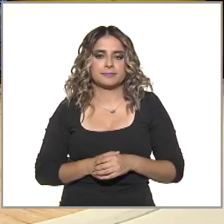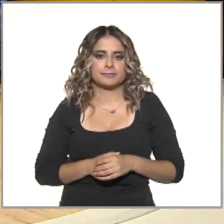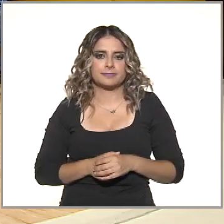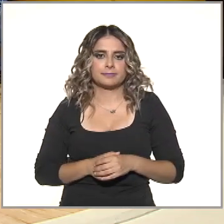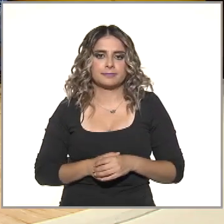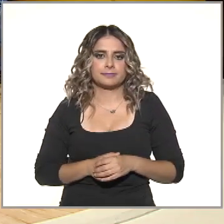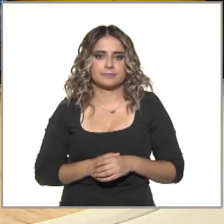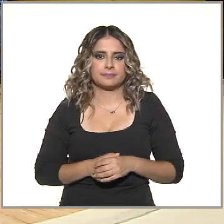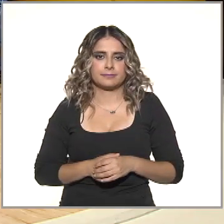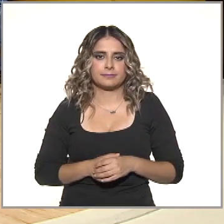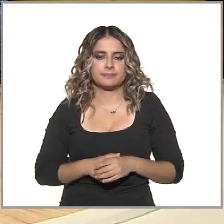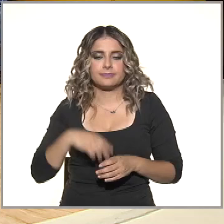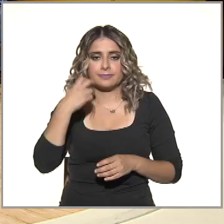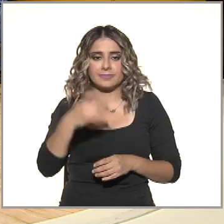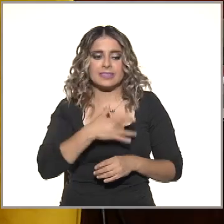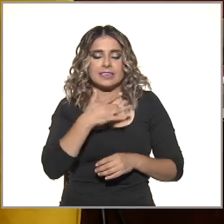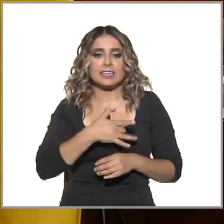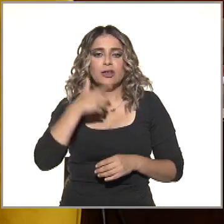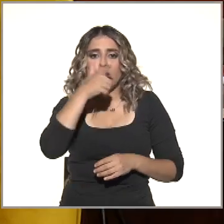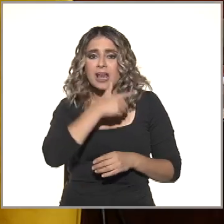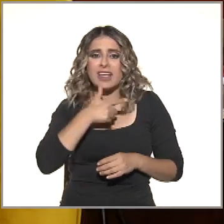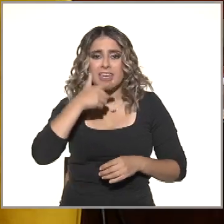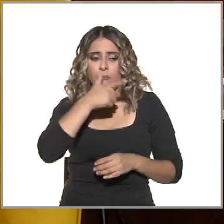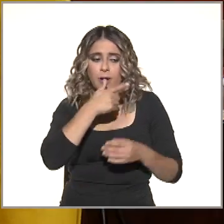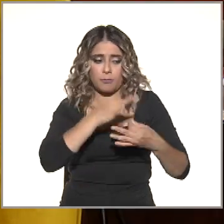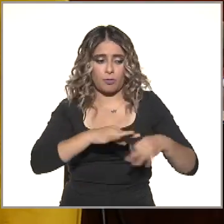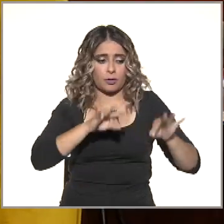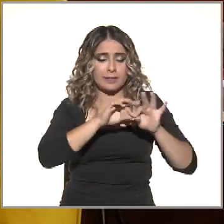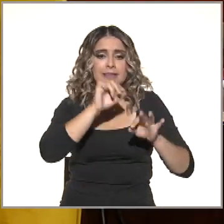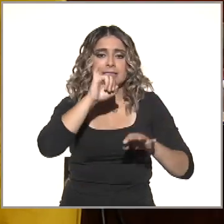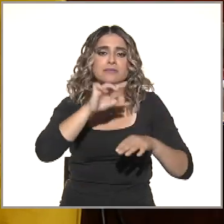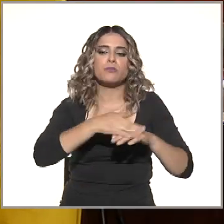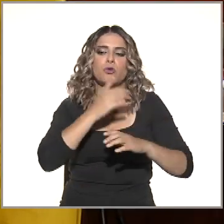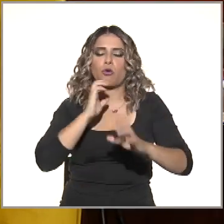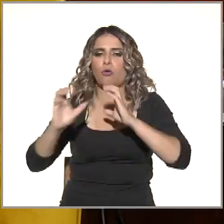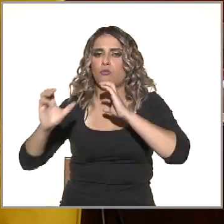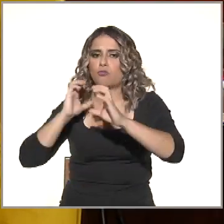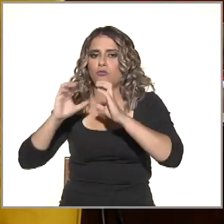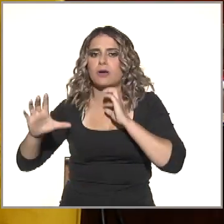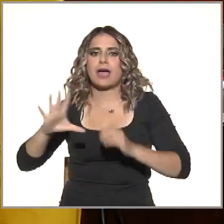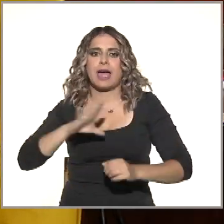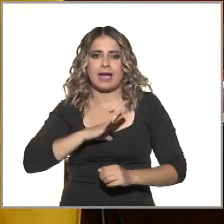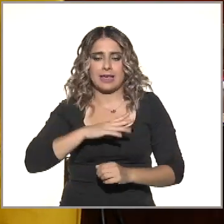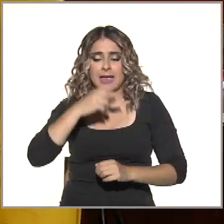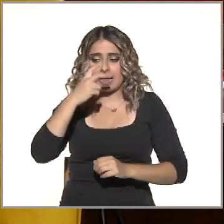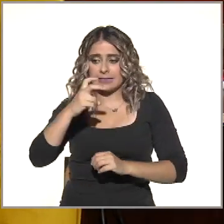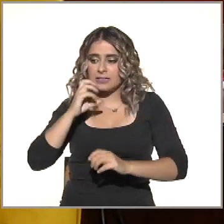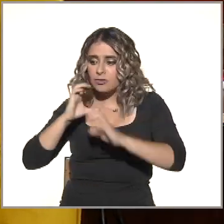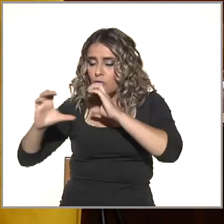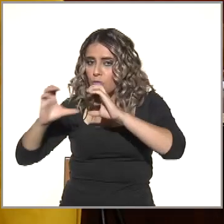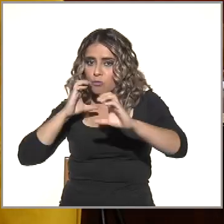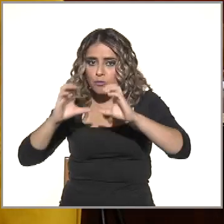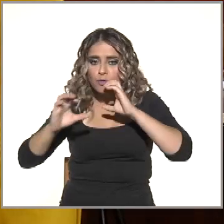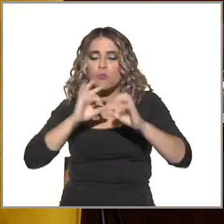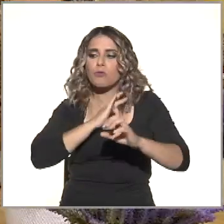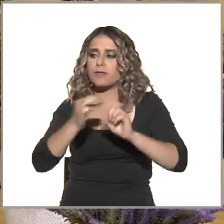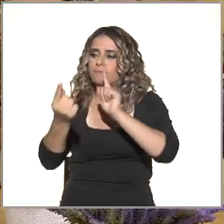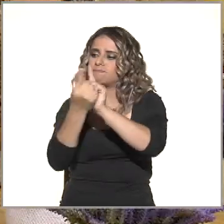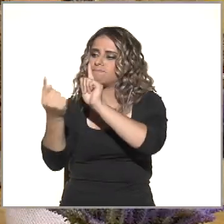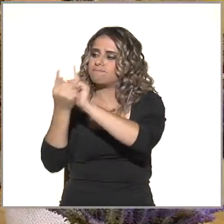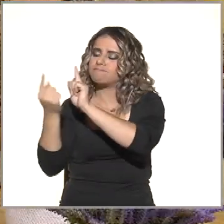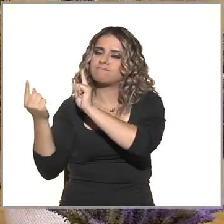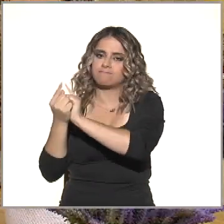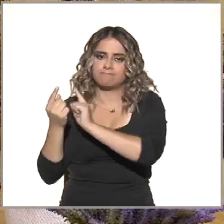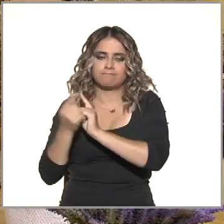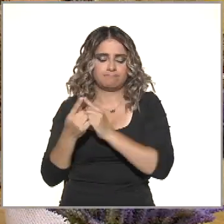da sentido a las lenguas es el diálogo. Y el diálogo es precisamente lo que nos permite acercarnos a los